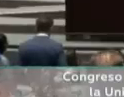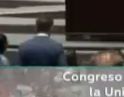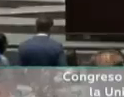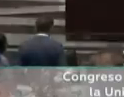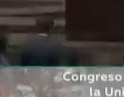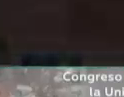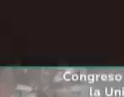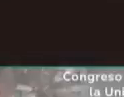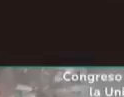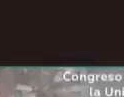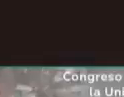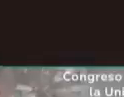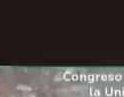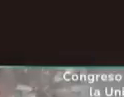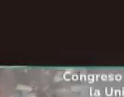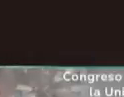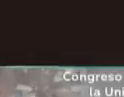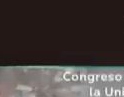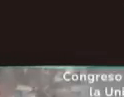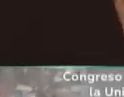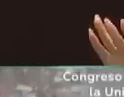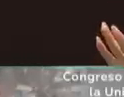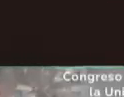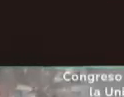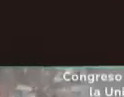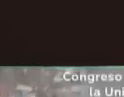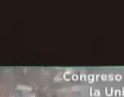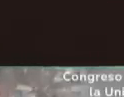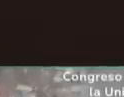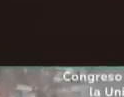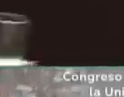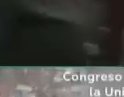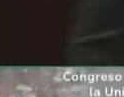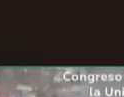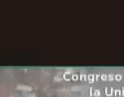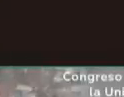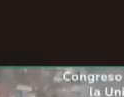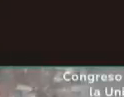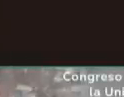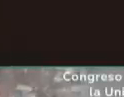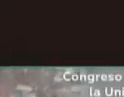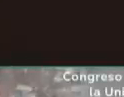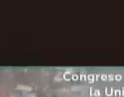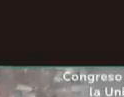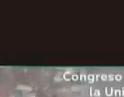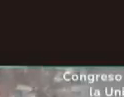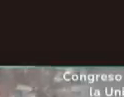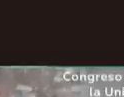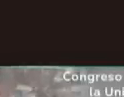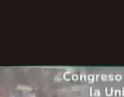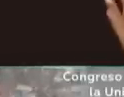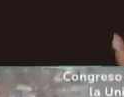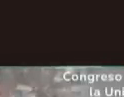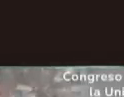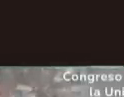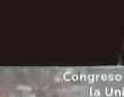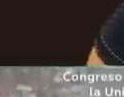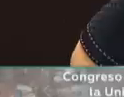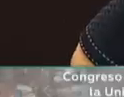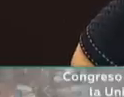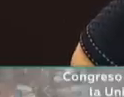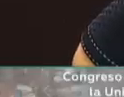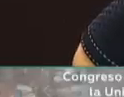directiva puede otorgar o no una moción, pero no ignorar a una legisladora que estaba